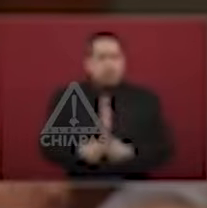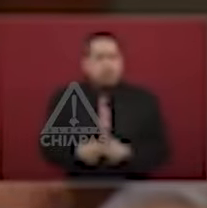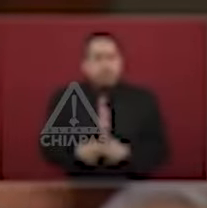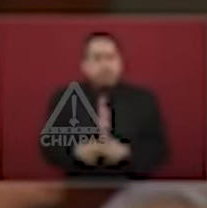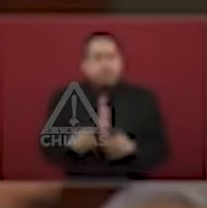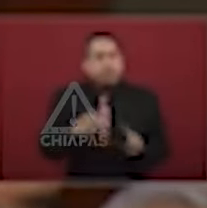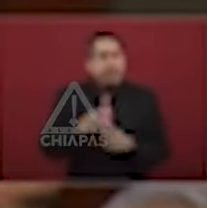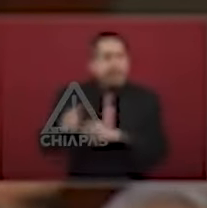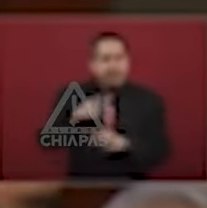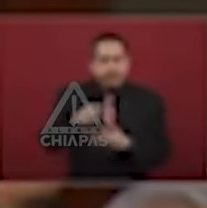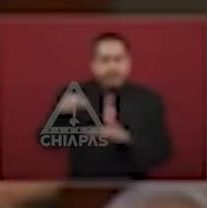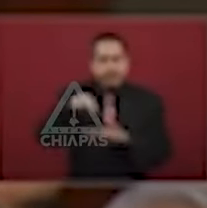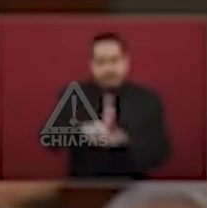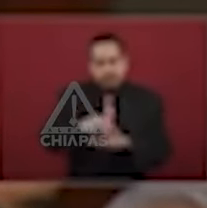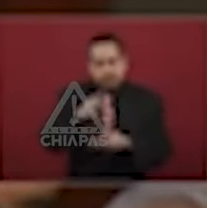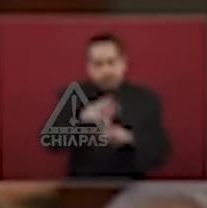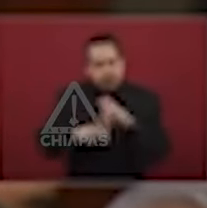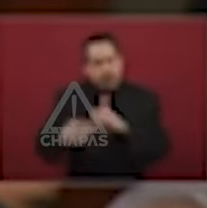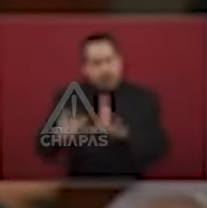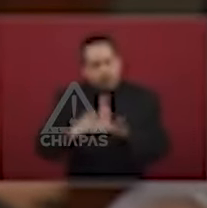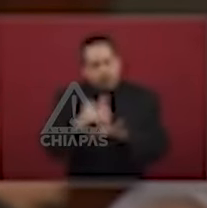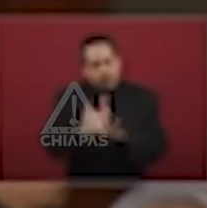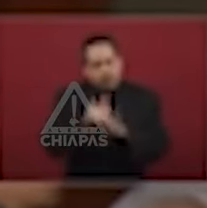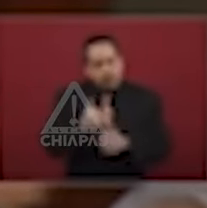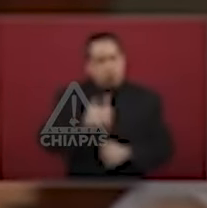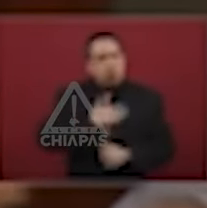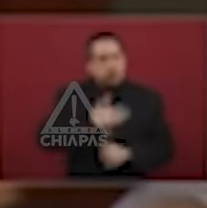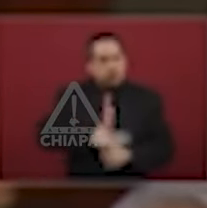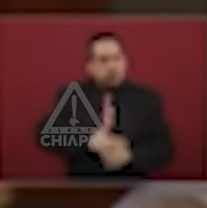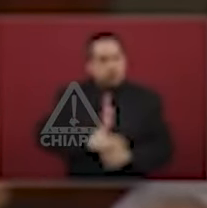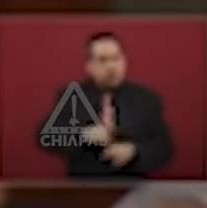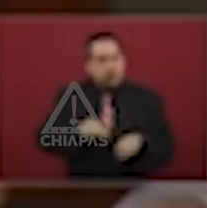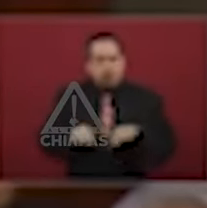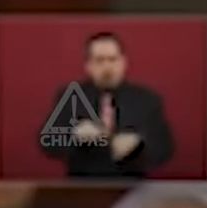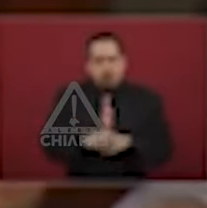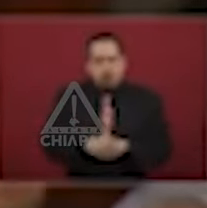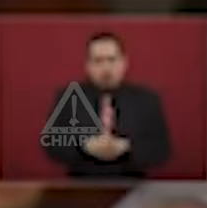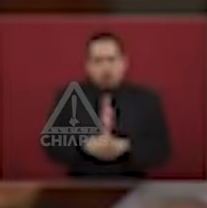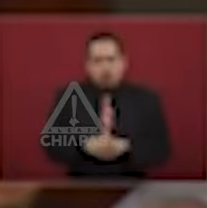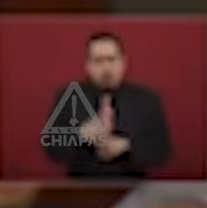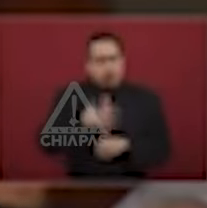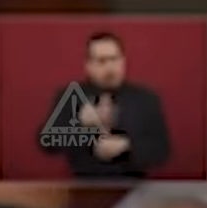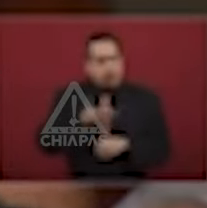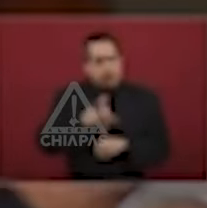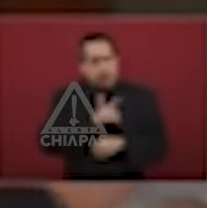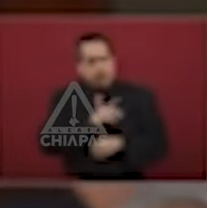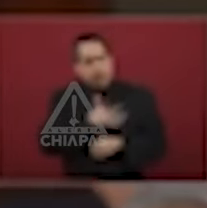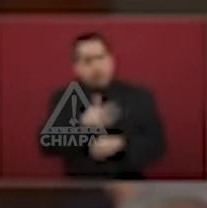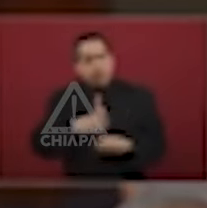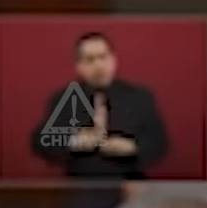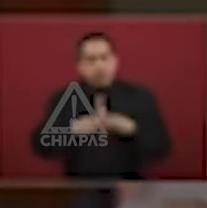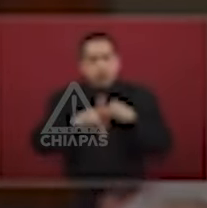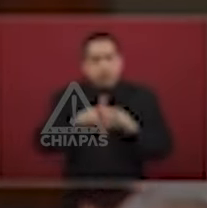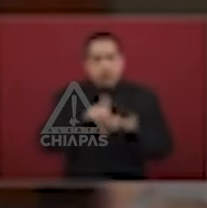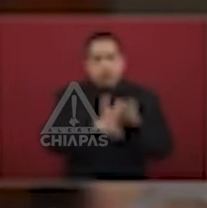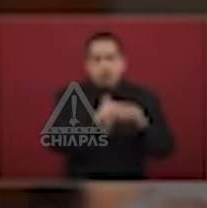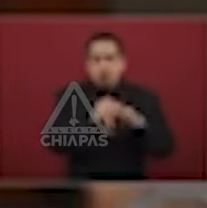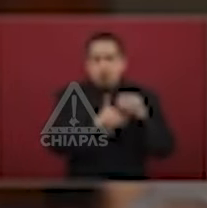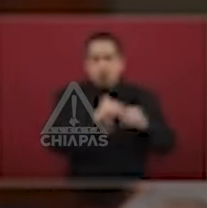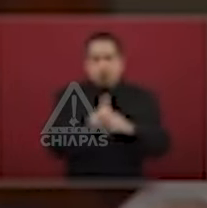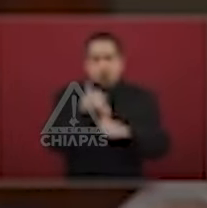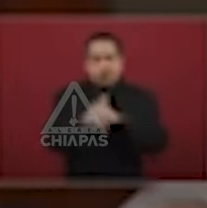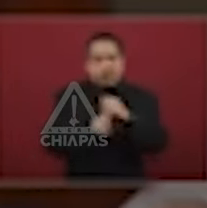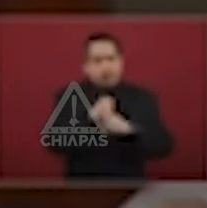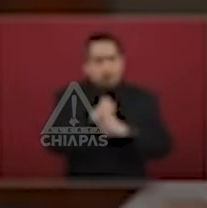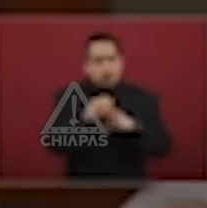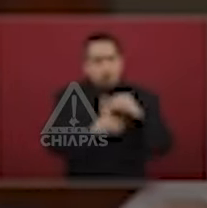para pedirle apoyo ayuda y justicia laboral porque hasta temo por mi vida porque se trata de un proyecto que tengo seis años con